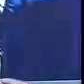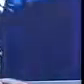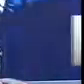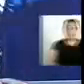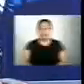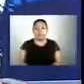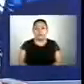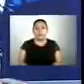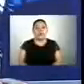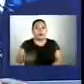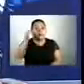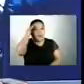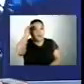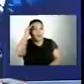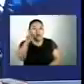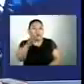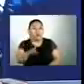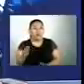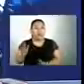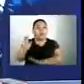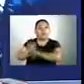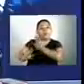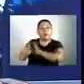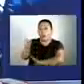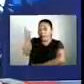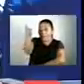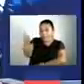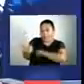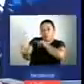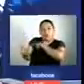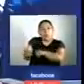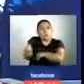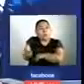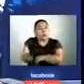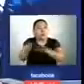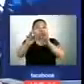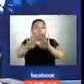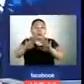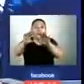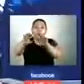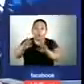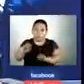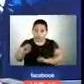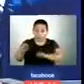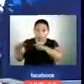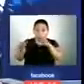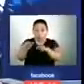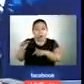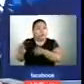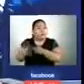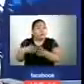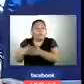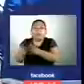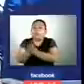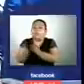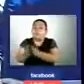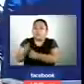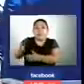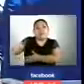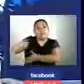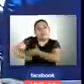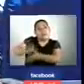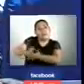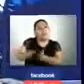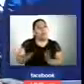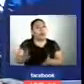hoy conoceremos la historia de un señor de casi 90 años quien a pesar de las adversidades logra salir adelante